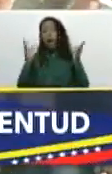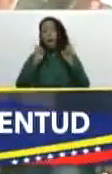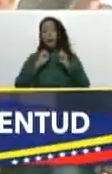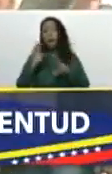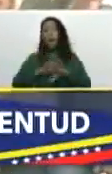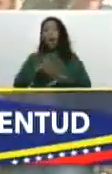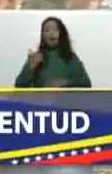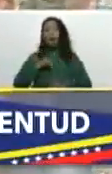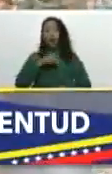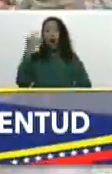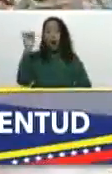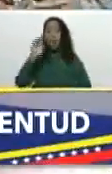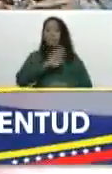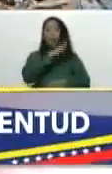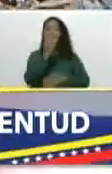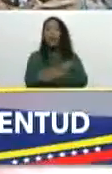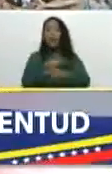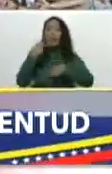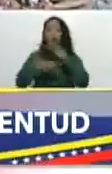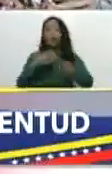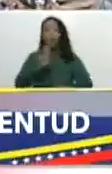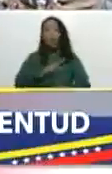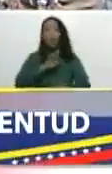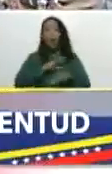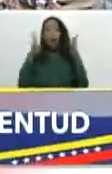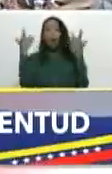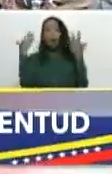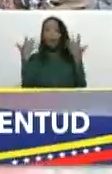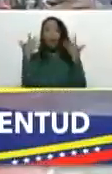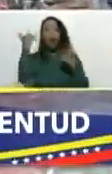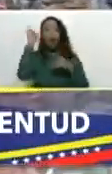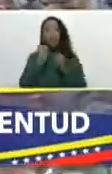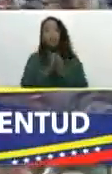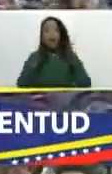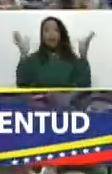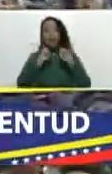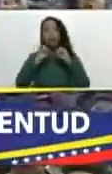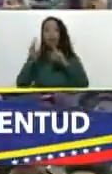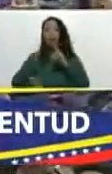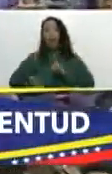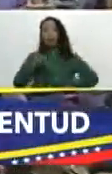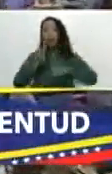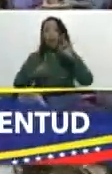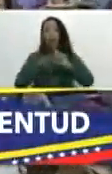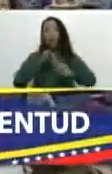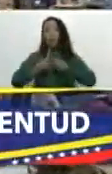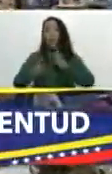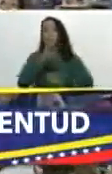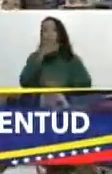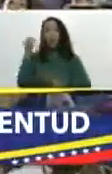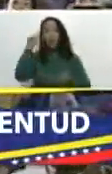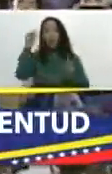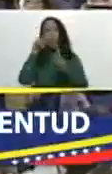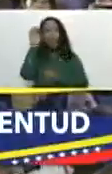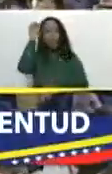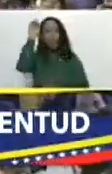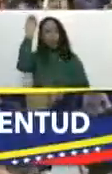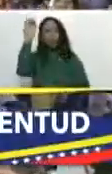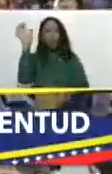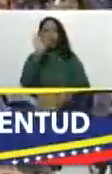tenemos el poder político en nuestras manos. Tenemos la gran oportunidad de construir cosas mejores hacia el futuro.